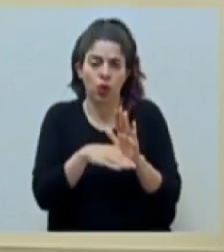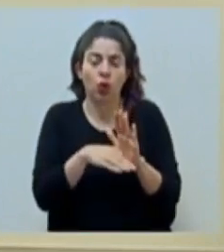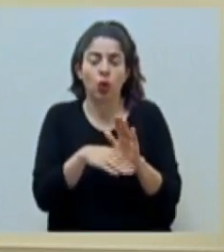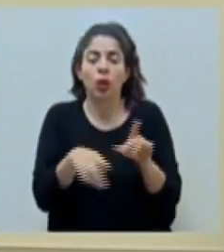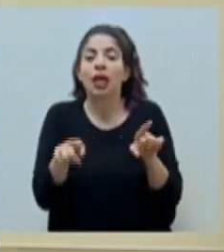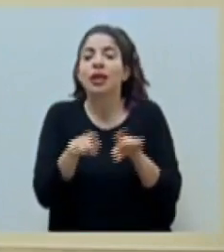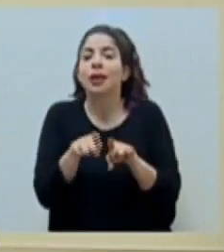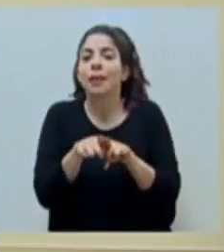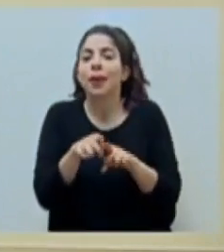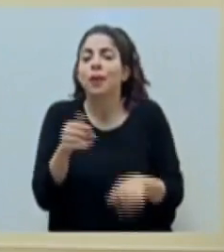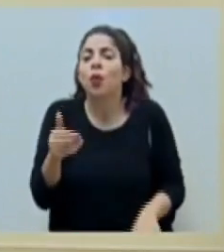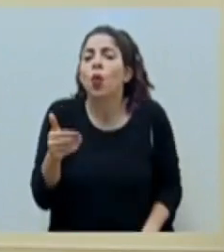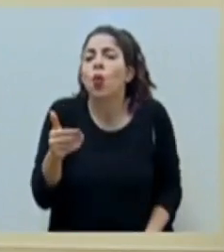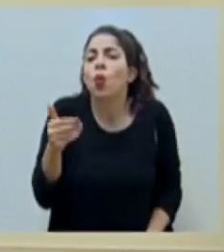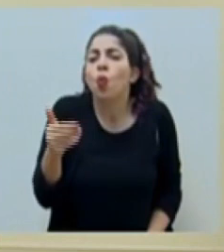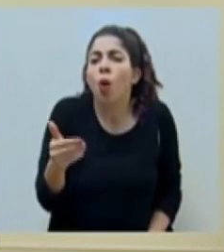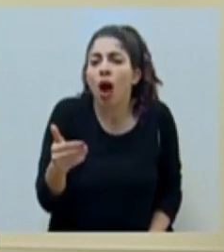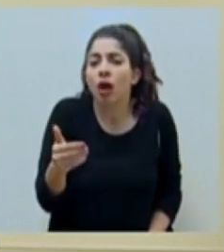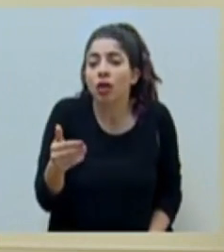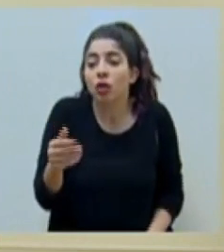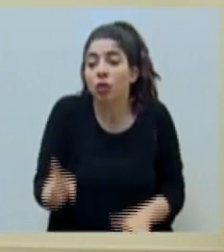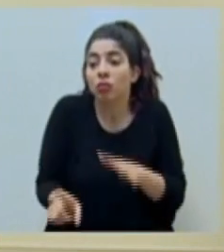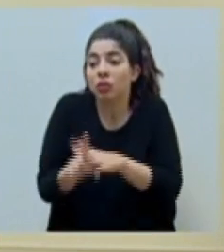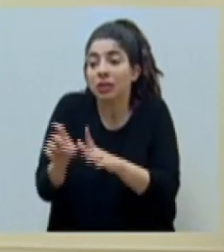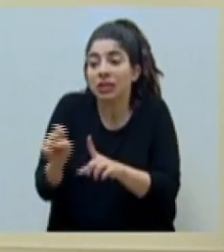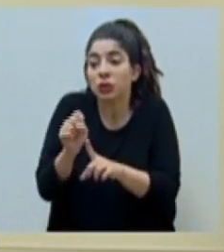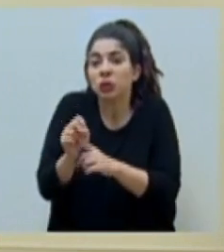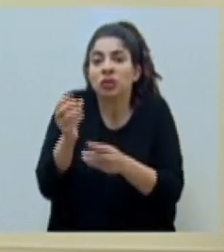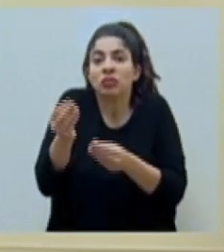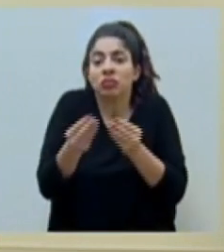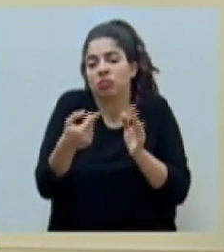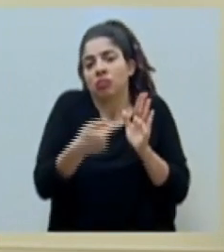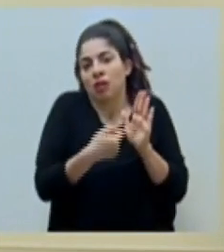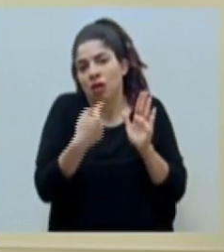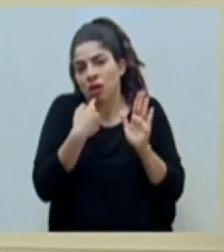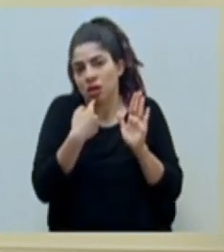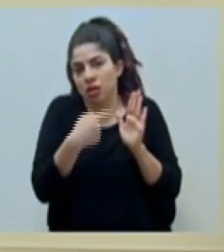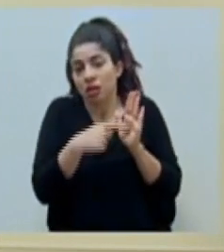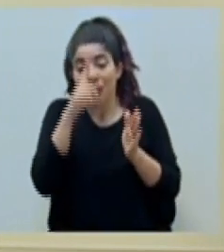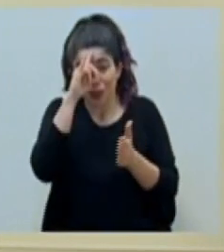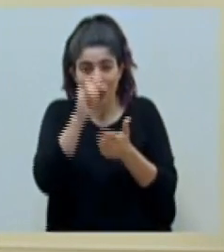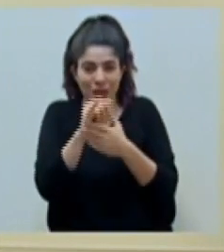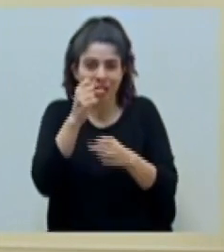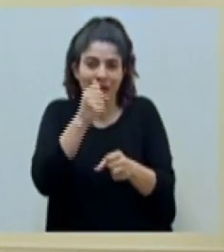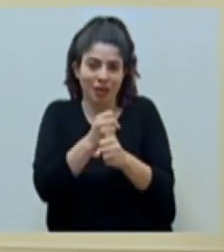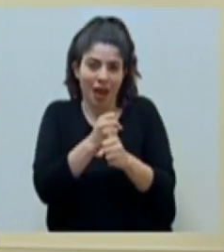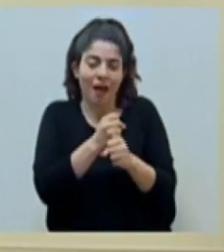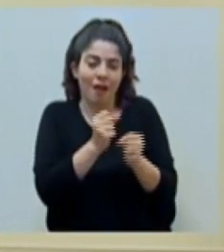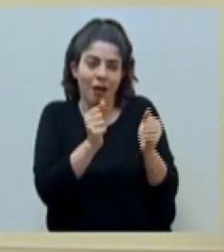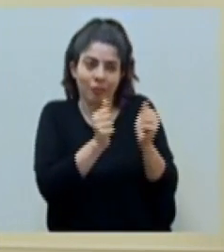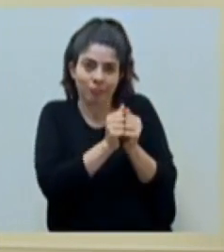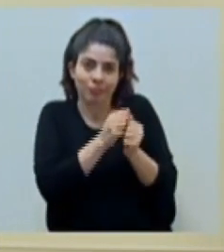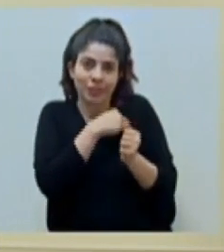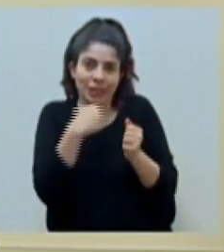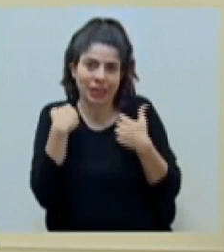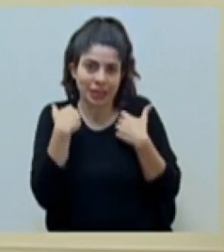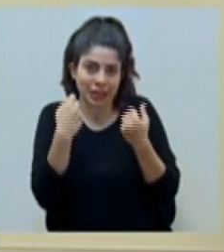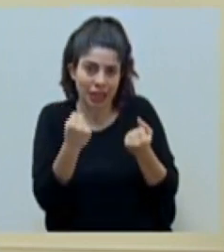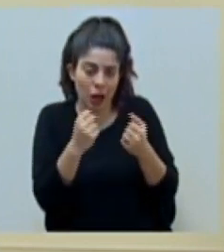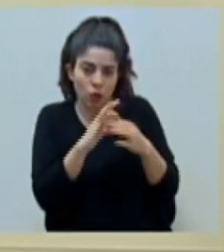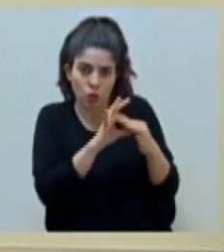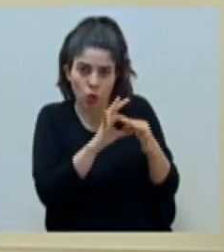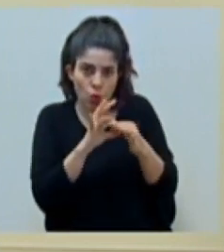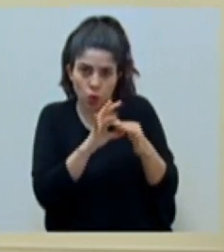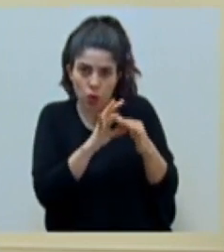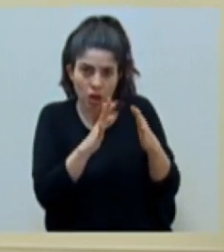cuando se da una situación de estas. Por esto es que el trabajo ha sido coordinado con el Ministerio de Salud y el